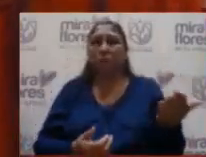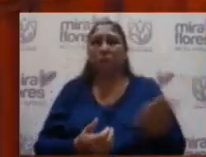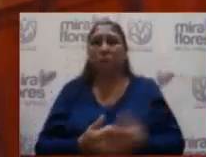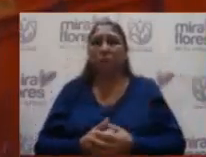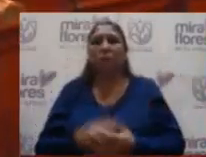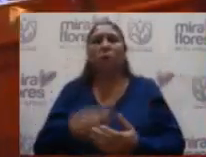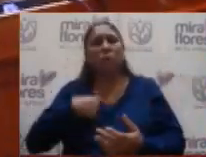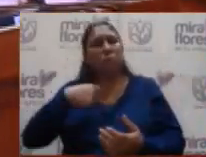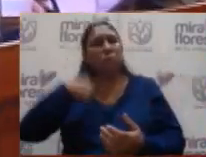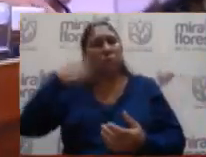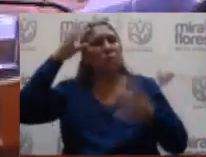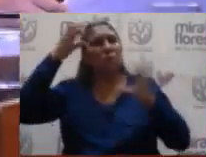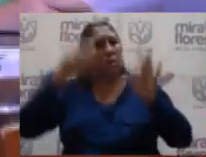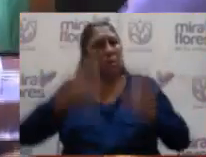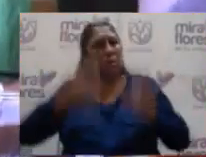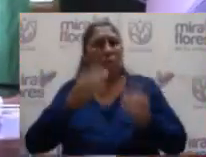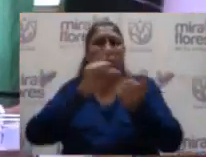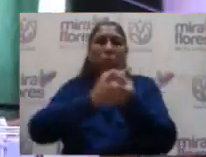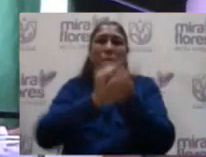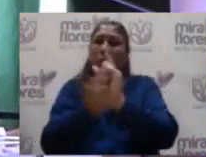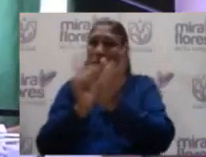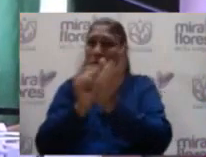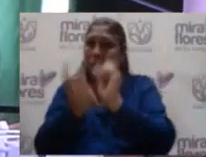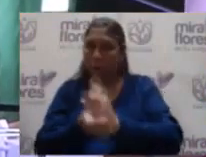Si bien estoy de acuerdo con las modificaciones,